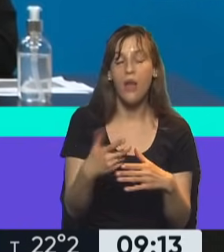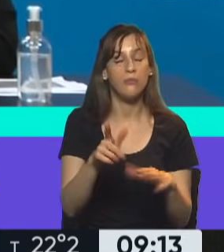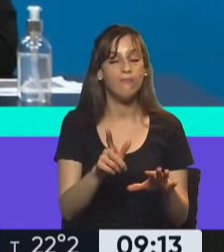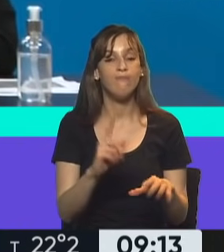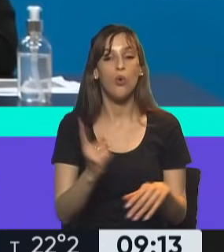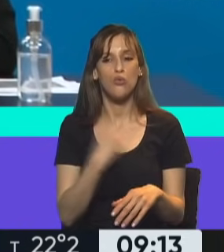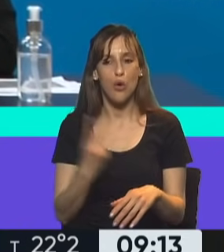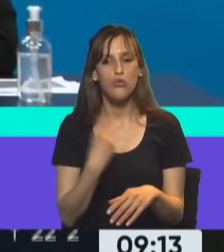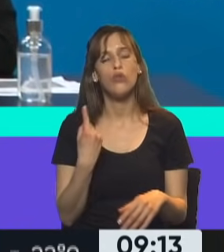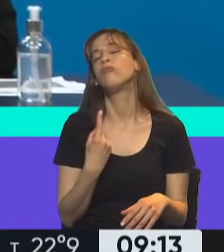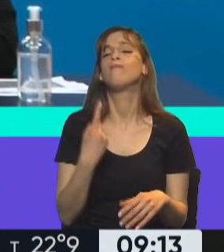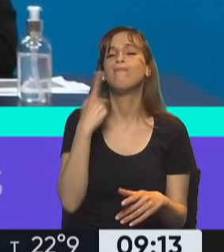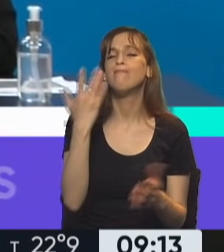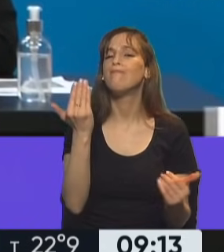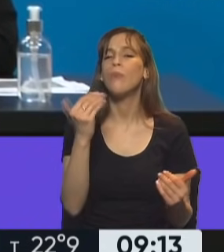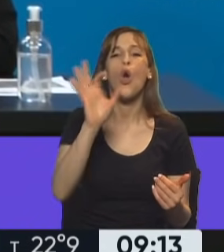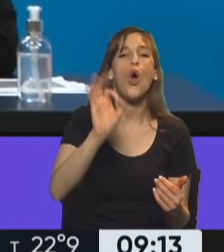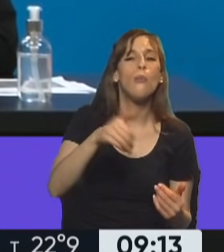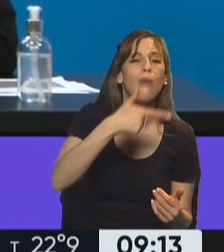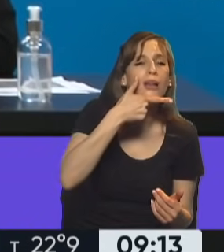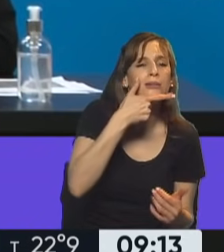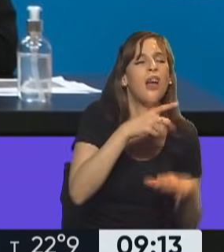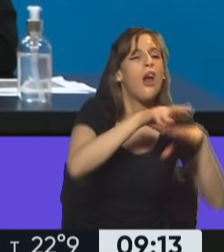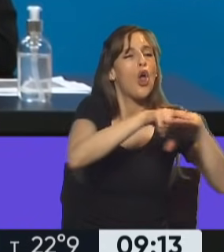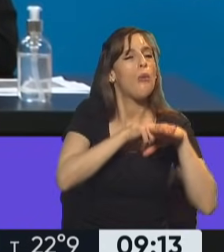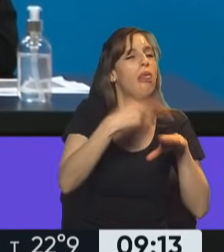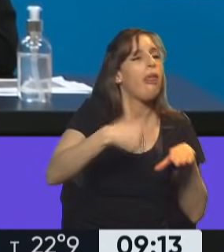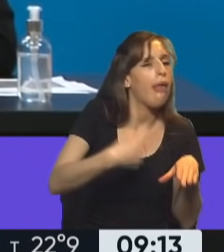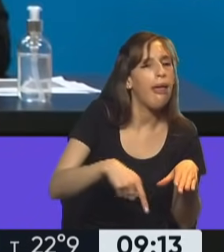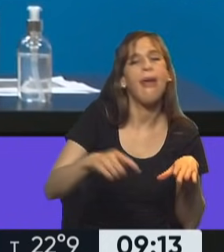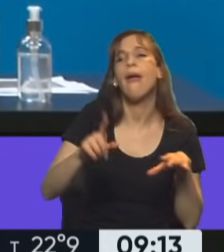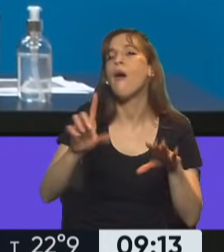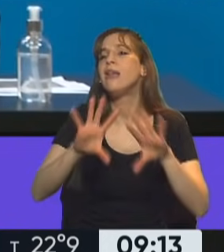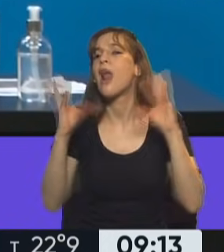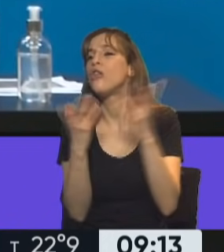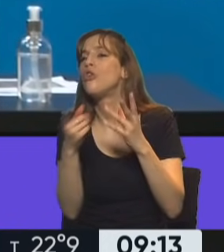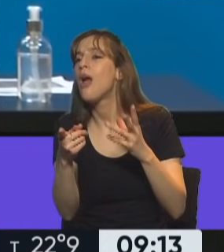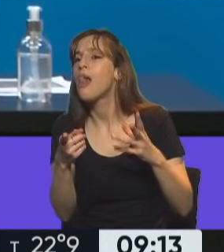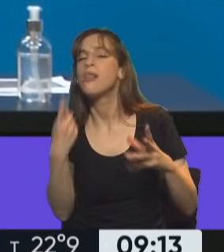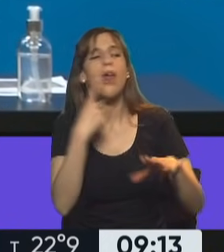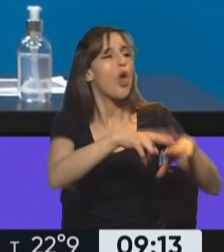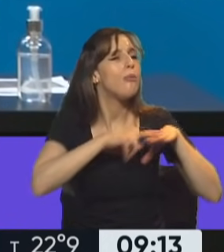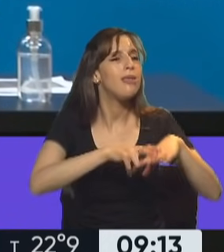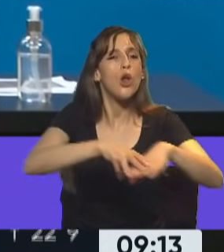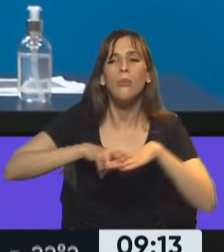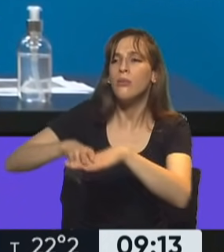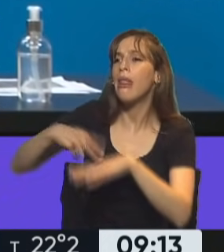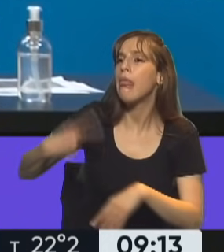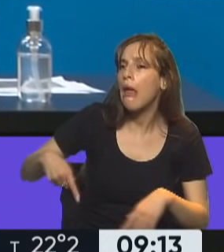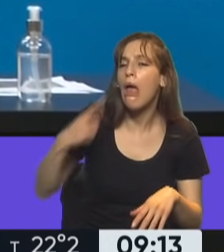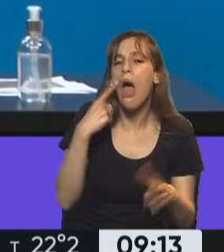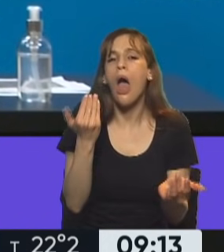de recomendaciones de la Organización Mundial de la Salud, de organismos internacionales y de nuestra situación epidemiológica con